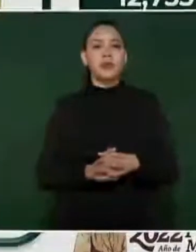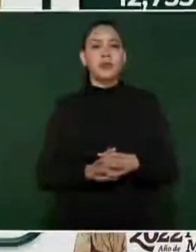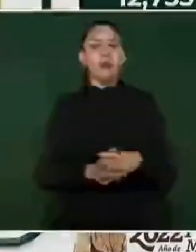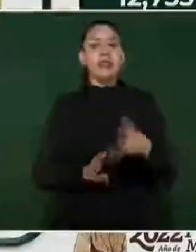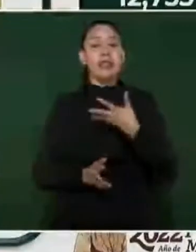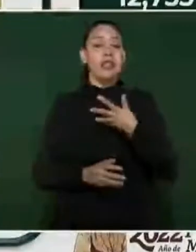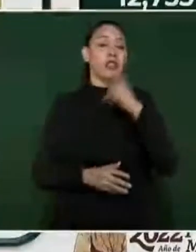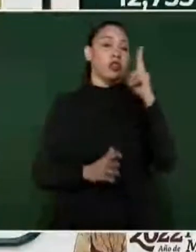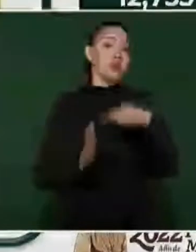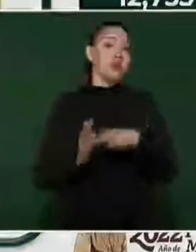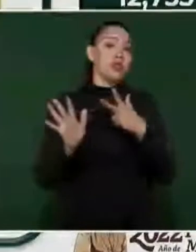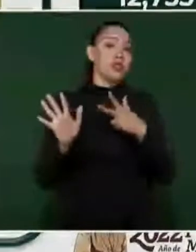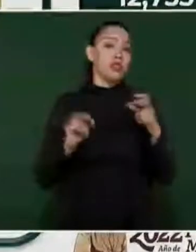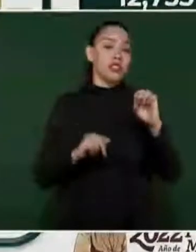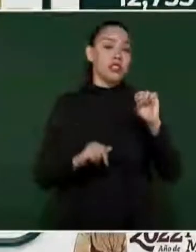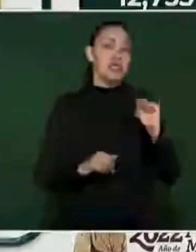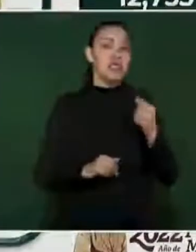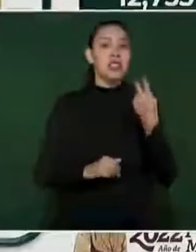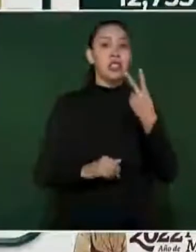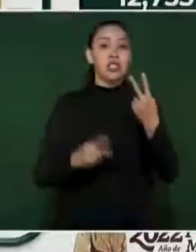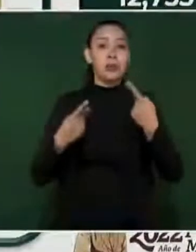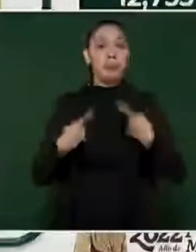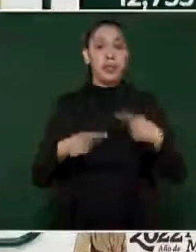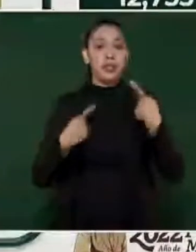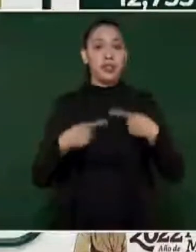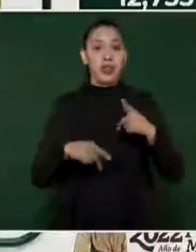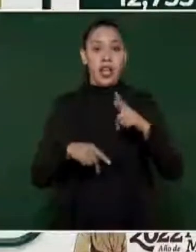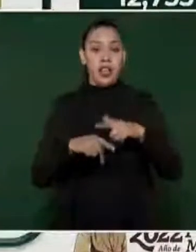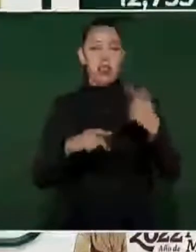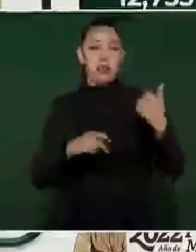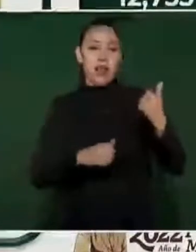tiene 2.862 elementos en Tamaulipas.